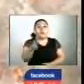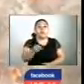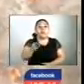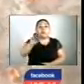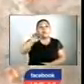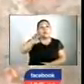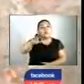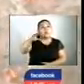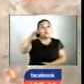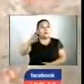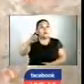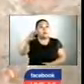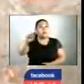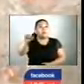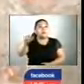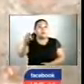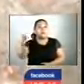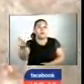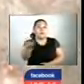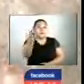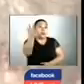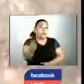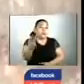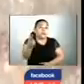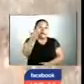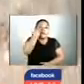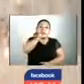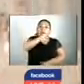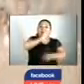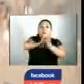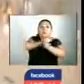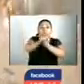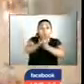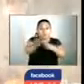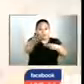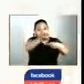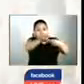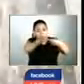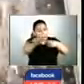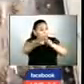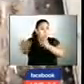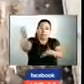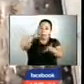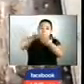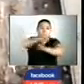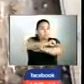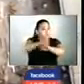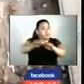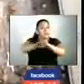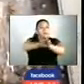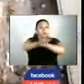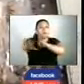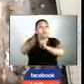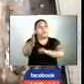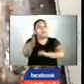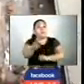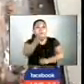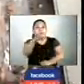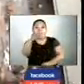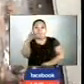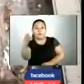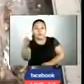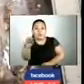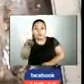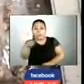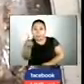de 300 mil contagios diarios durante la última semana. Durante la primera ola de infecciones, el total rondaba las 100 mil.